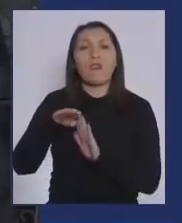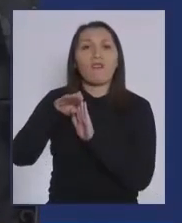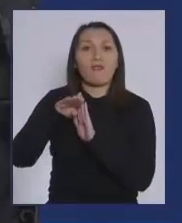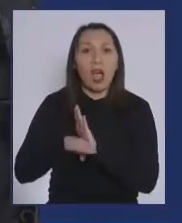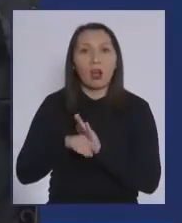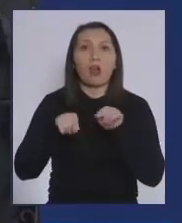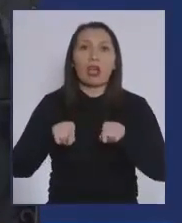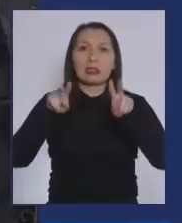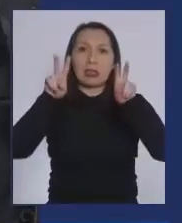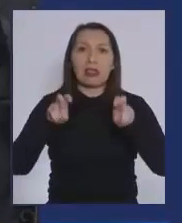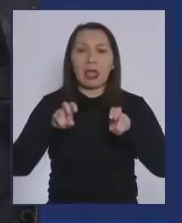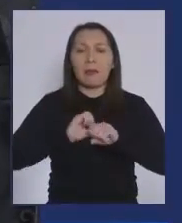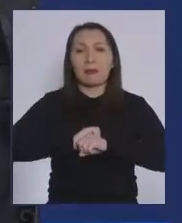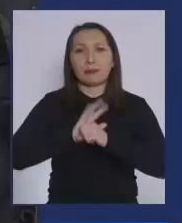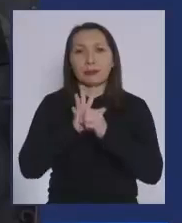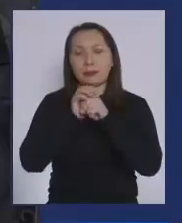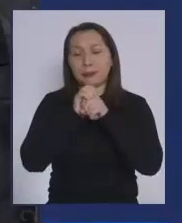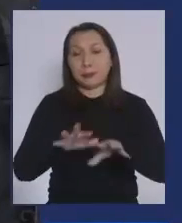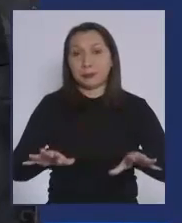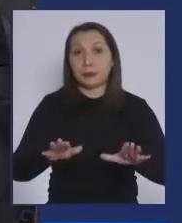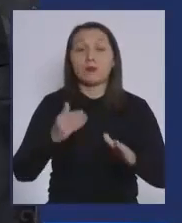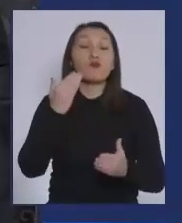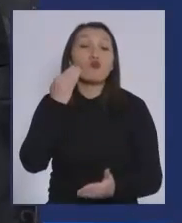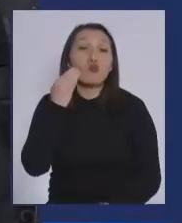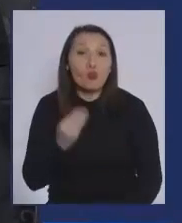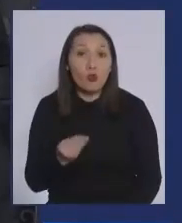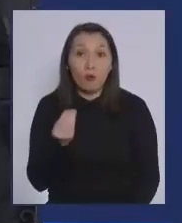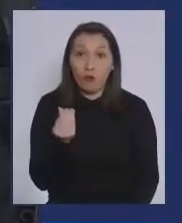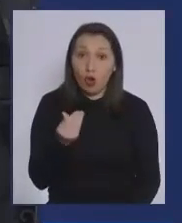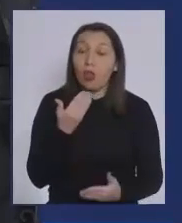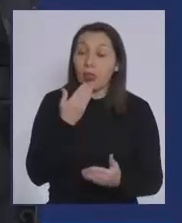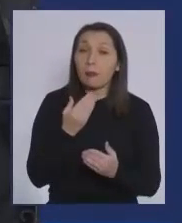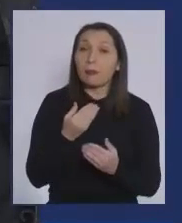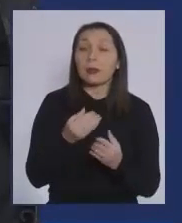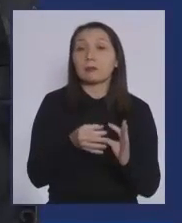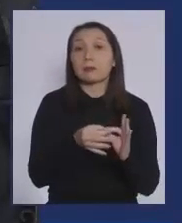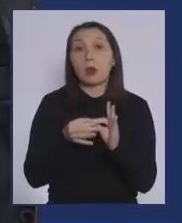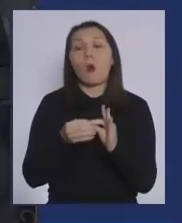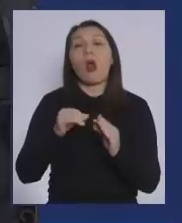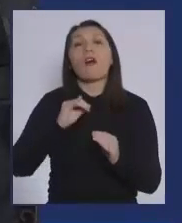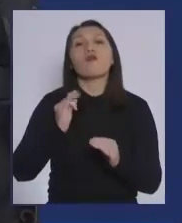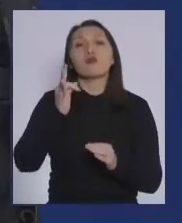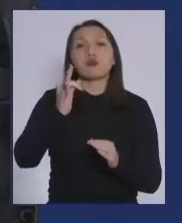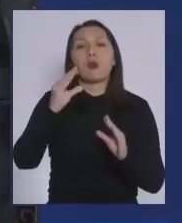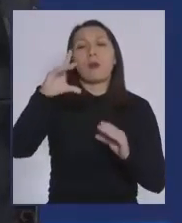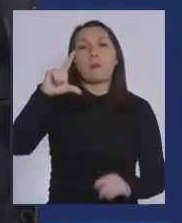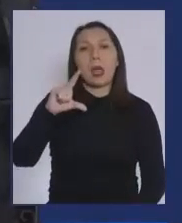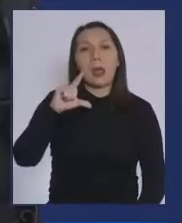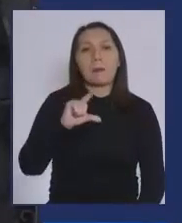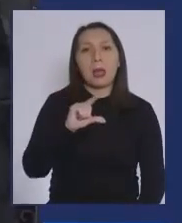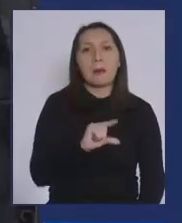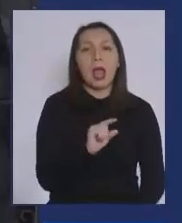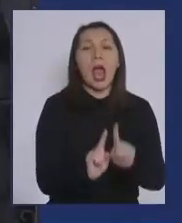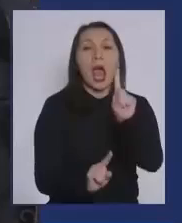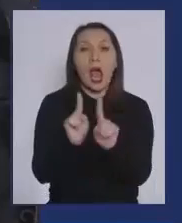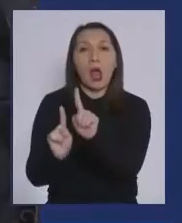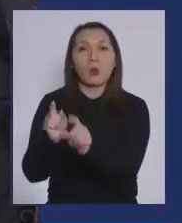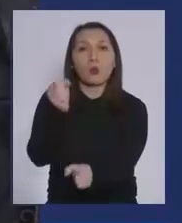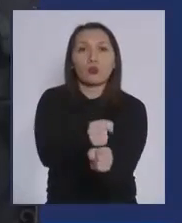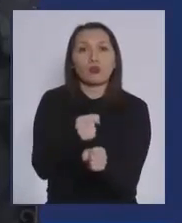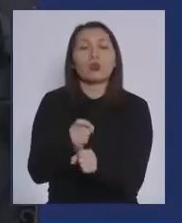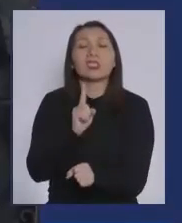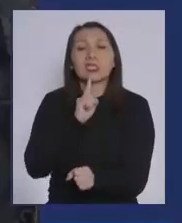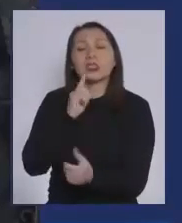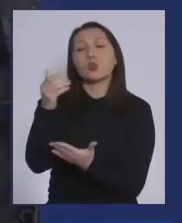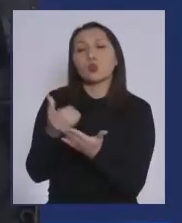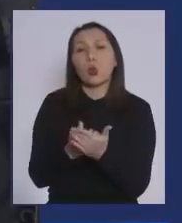estas pandemias y este bono favorecerá también aunque con montos decrecientes a aquellos trabajadores que tengan